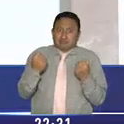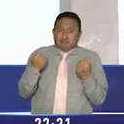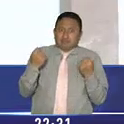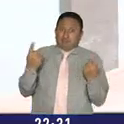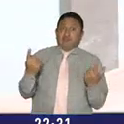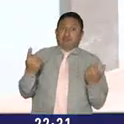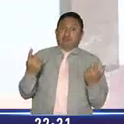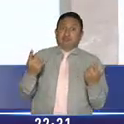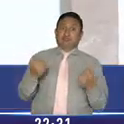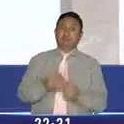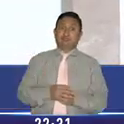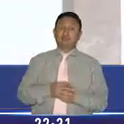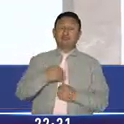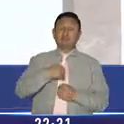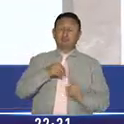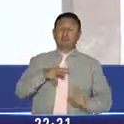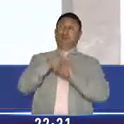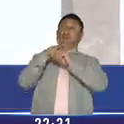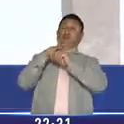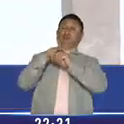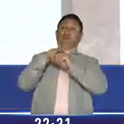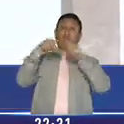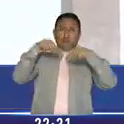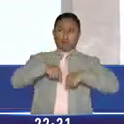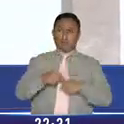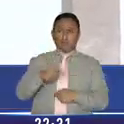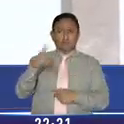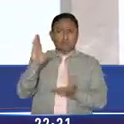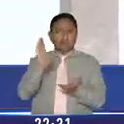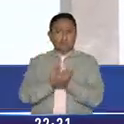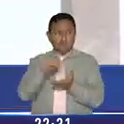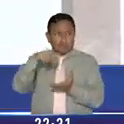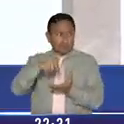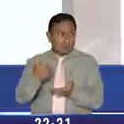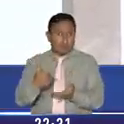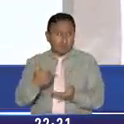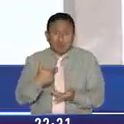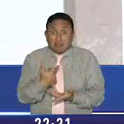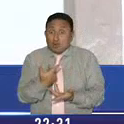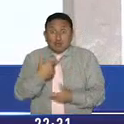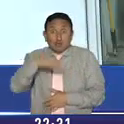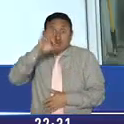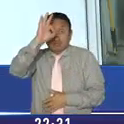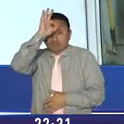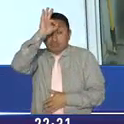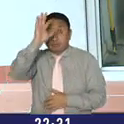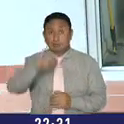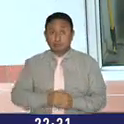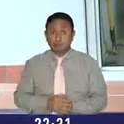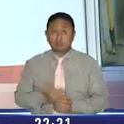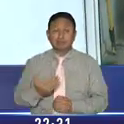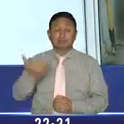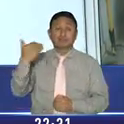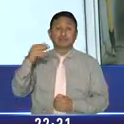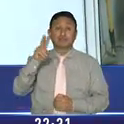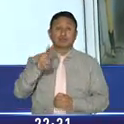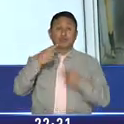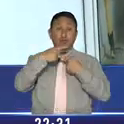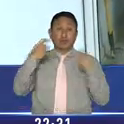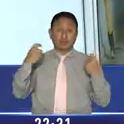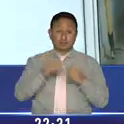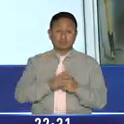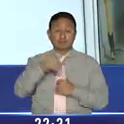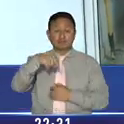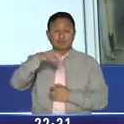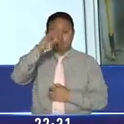Sí, me acaba de coger de sorpresa que no esté funcionando el tema del IES. No había tenido entendido, la verdad, ni siquiera había escuchado. El pasado 2 de marzo, esta clínica